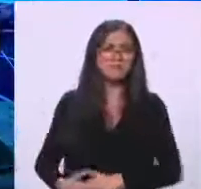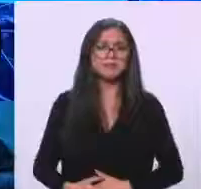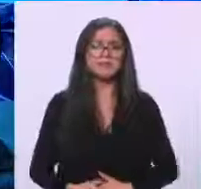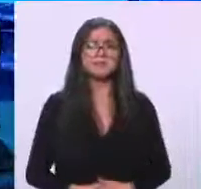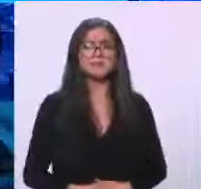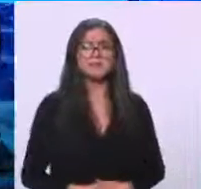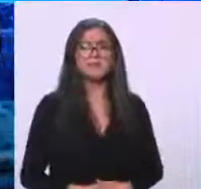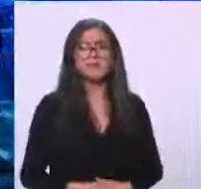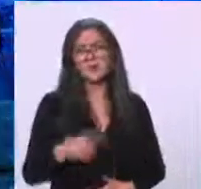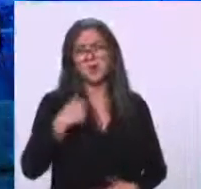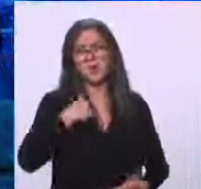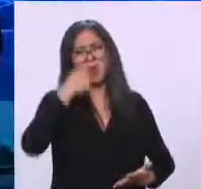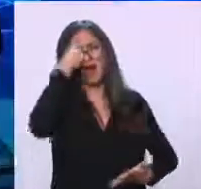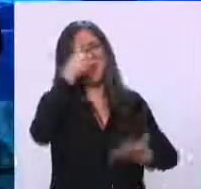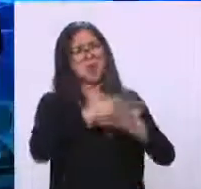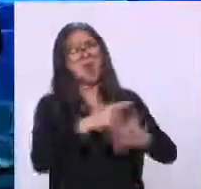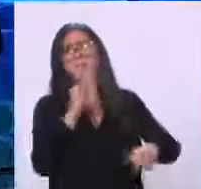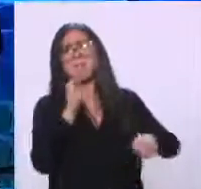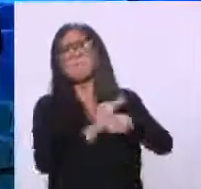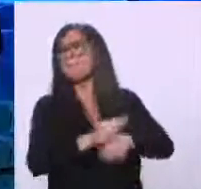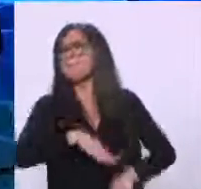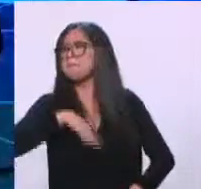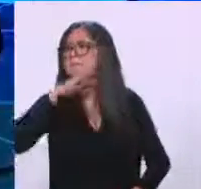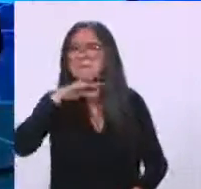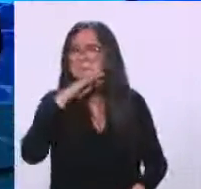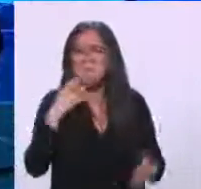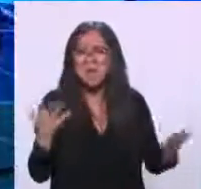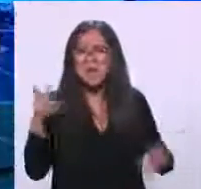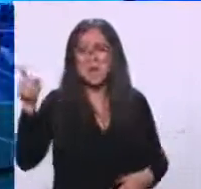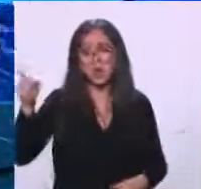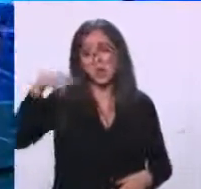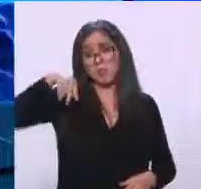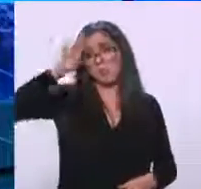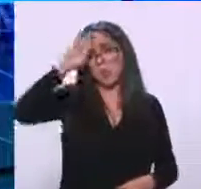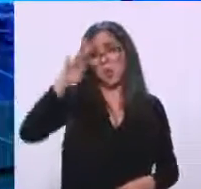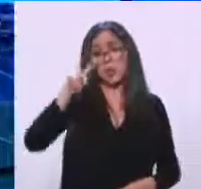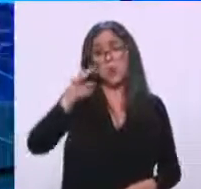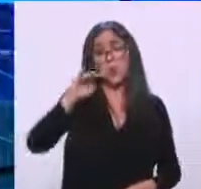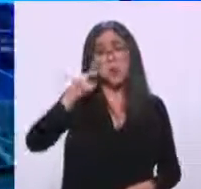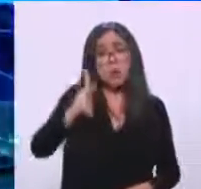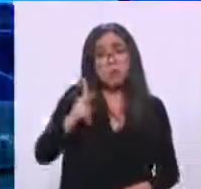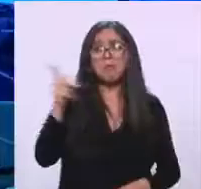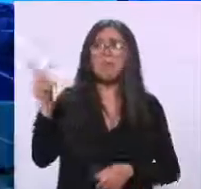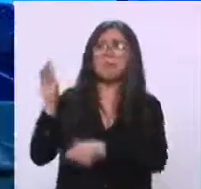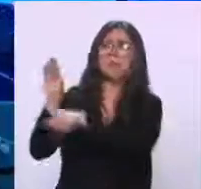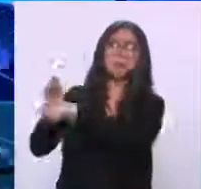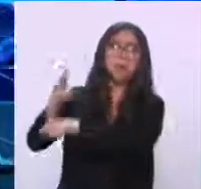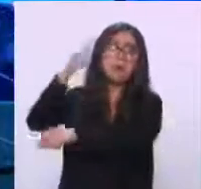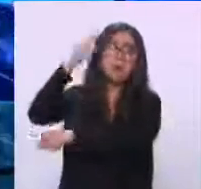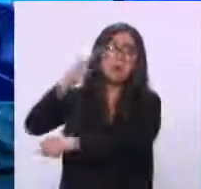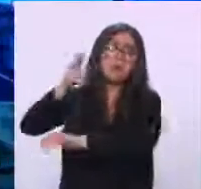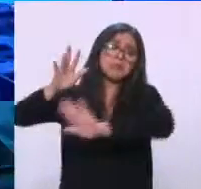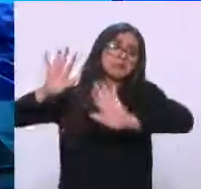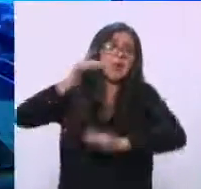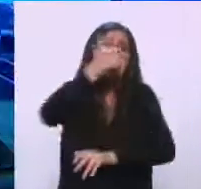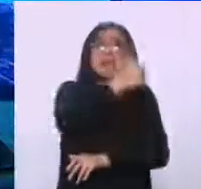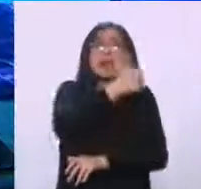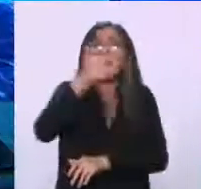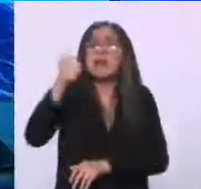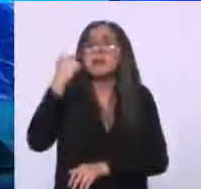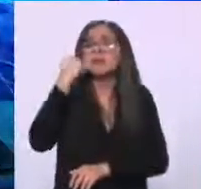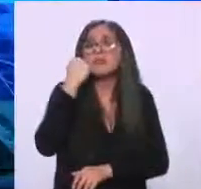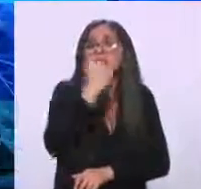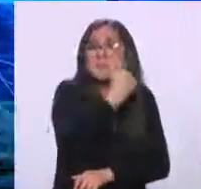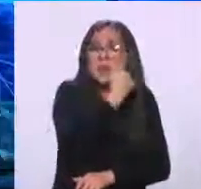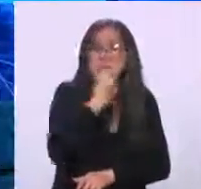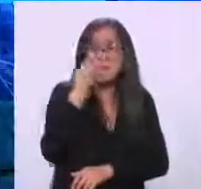ningún espaldarazo. Digo, si esa es la intención de Donald Trump, bueno, está en todo su derecho, ¿no? Cada quien va por lo suyo. El interés de México